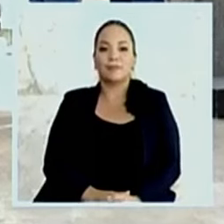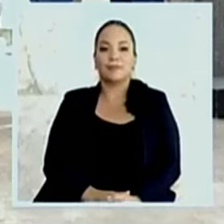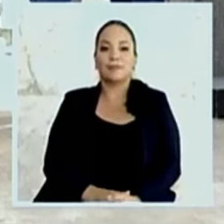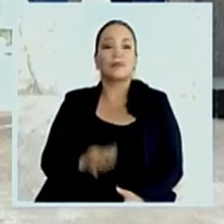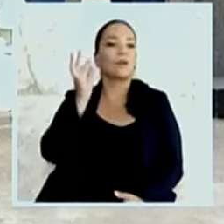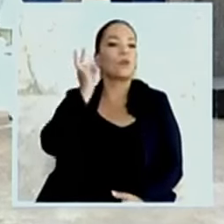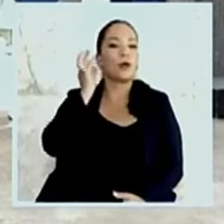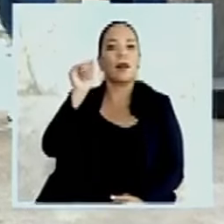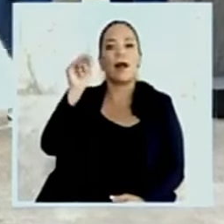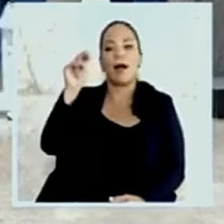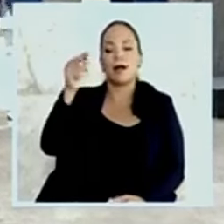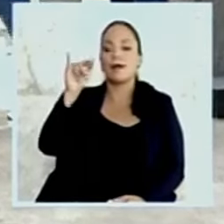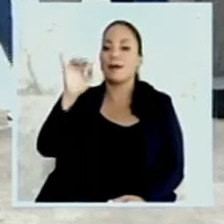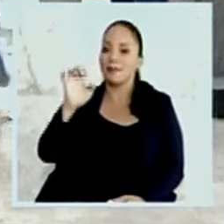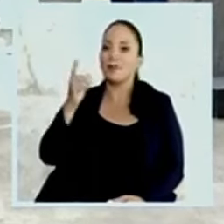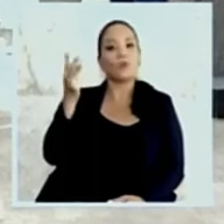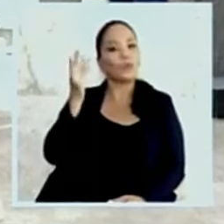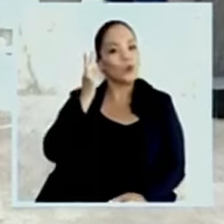Venga.